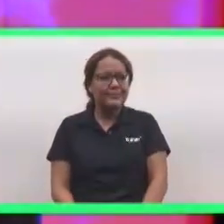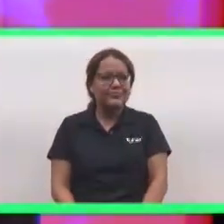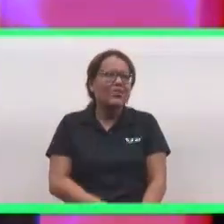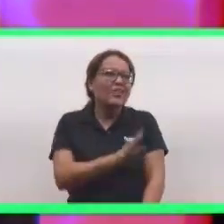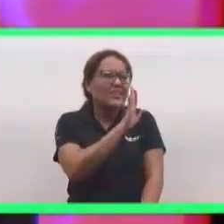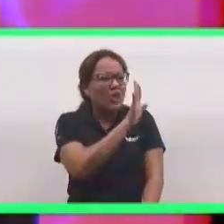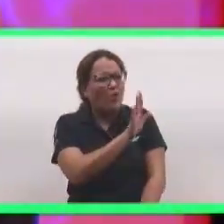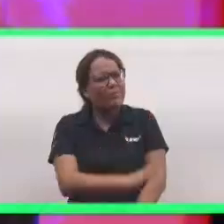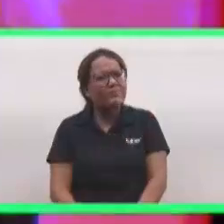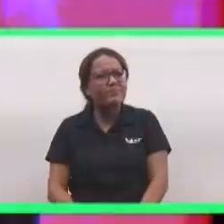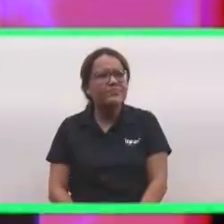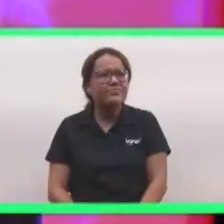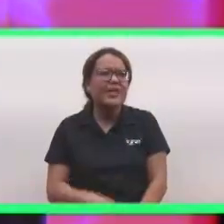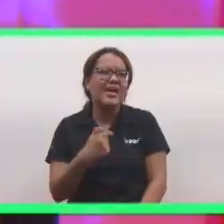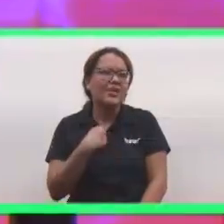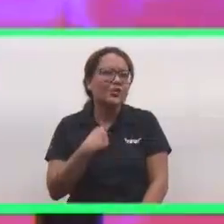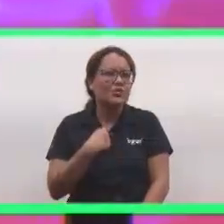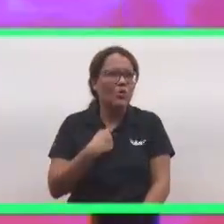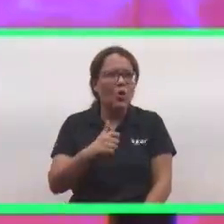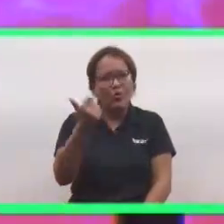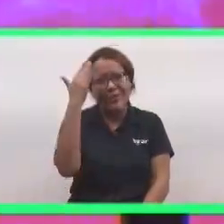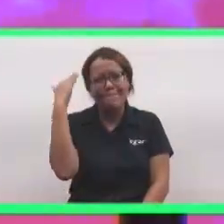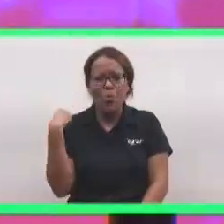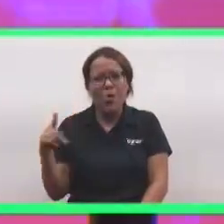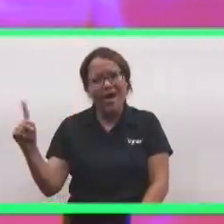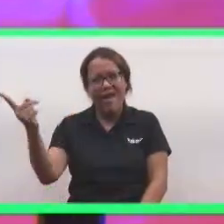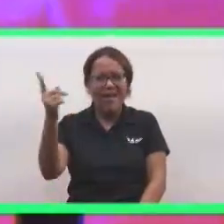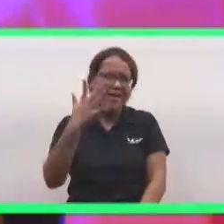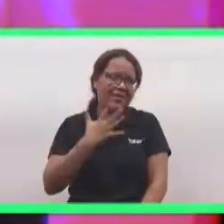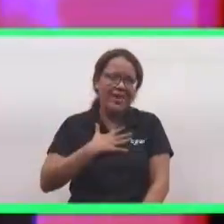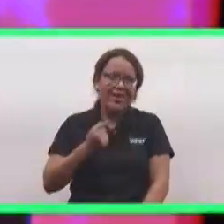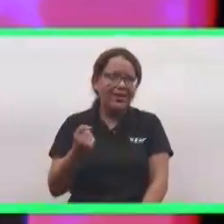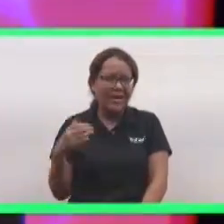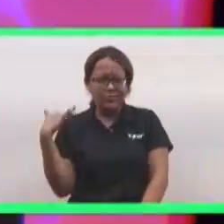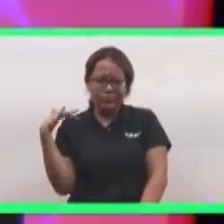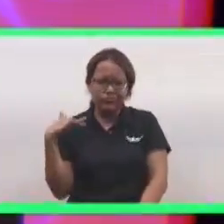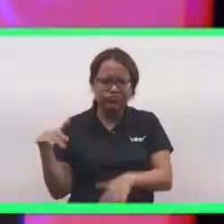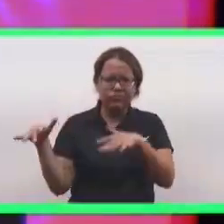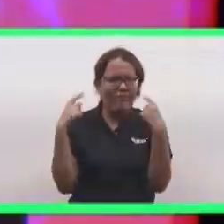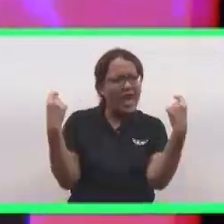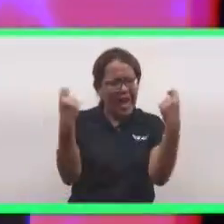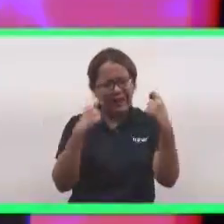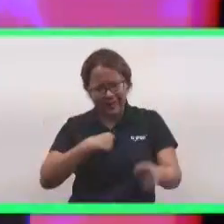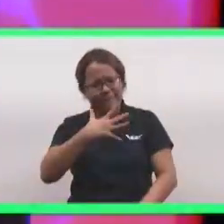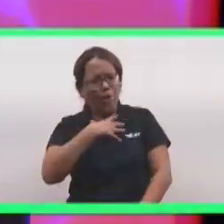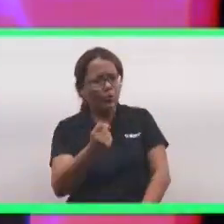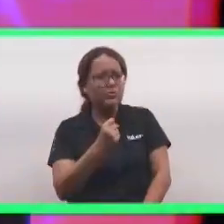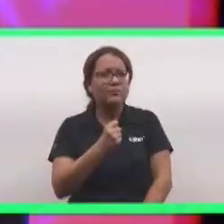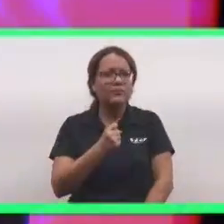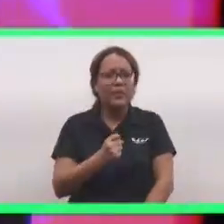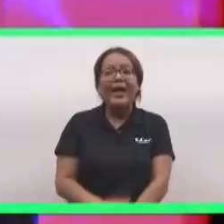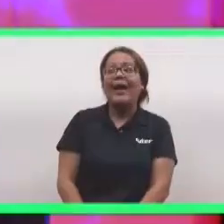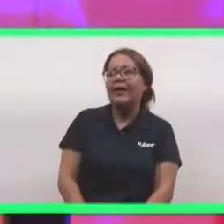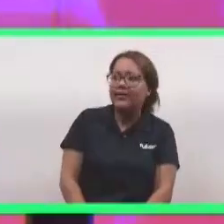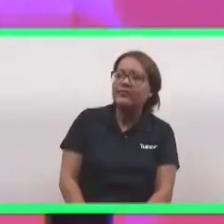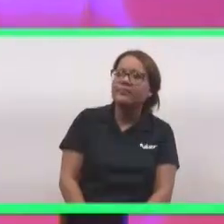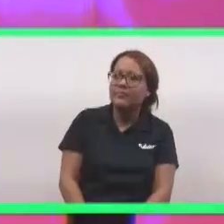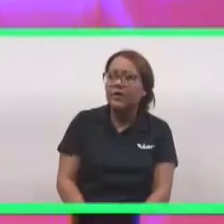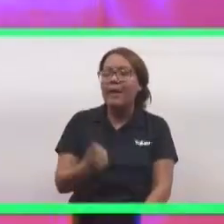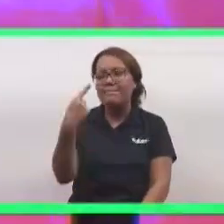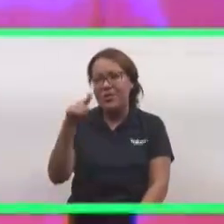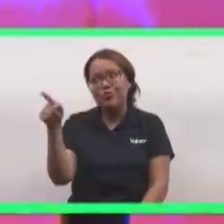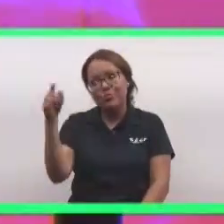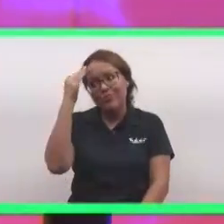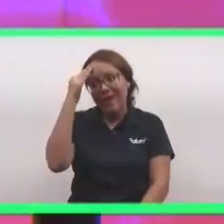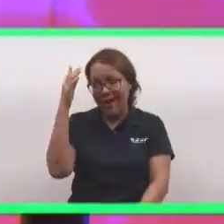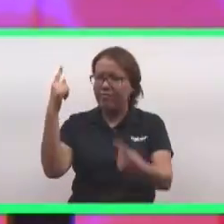No, le dije, yo estoy acostumbrado a otra cosa. Le dijo, el relajo me gusta a mí. Pues sí, me dijo, pero el relajo no es lo correcto,